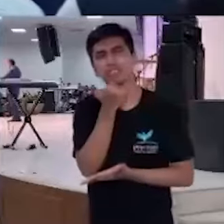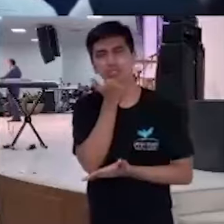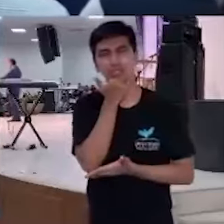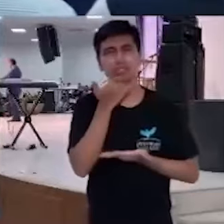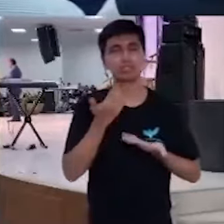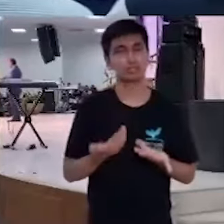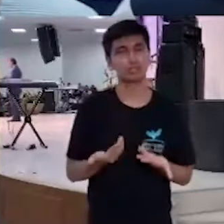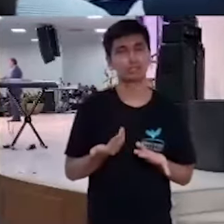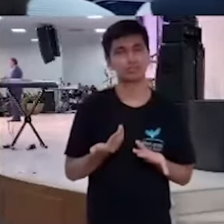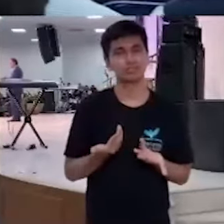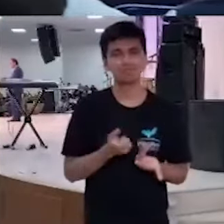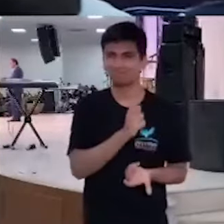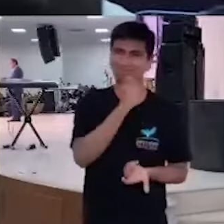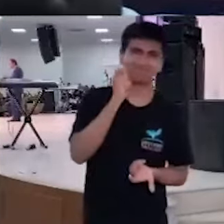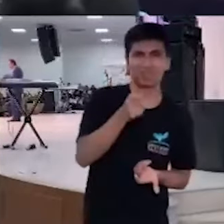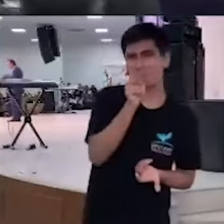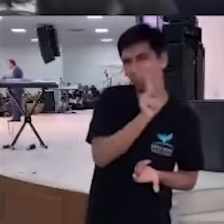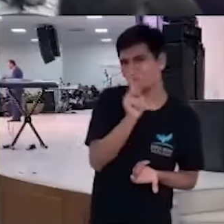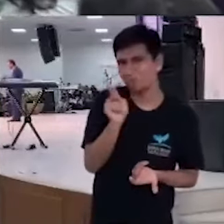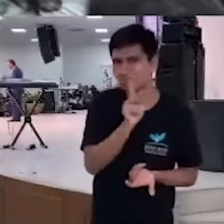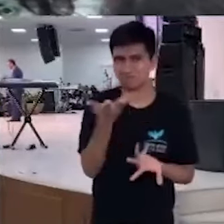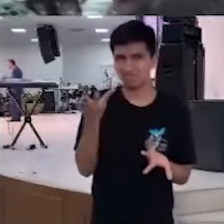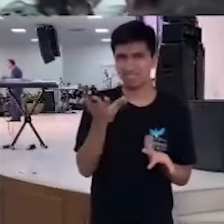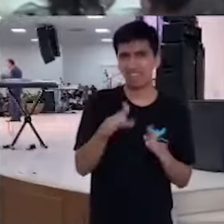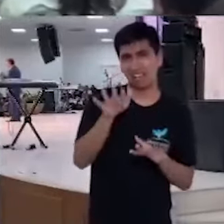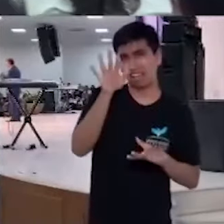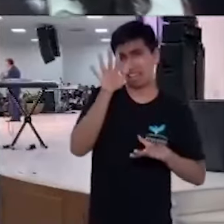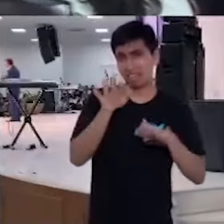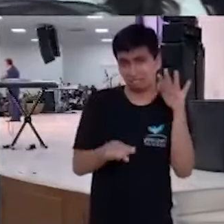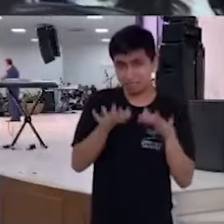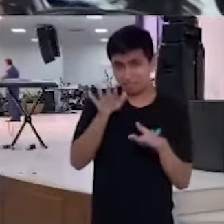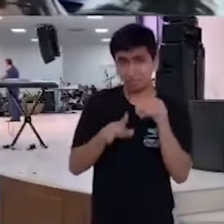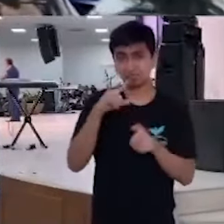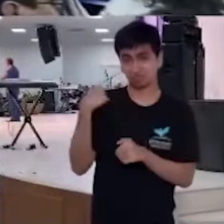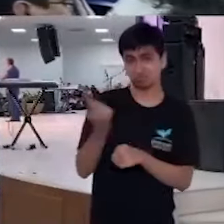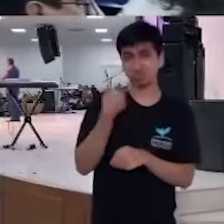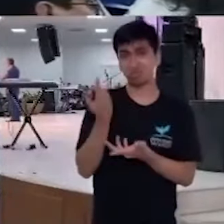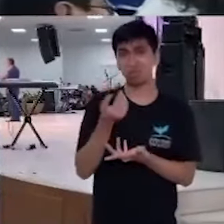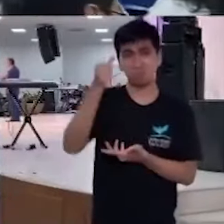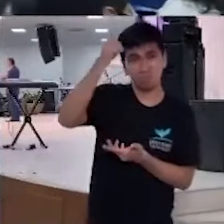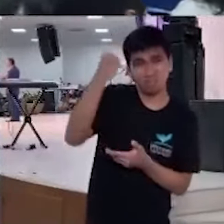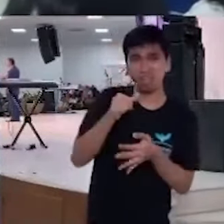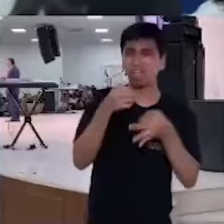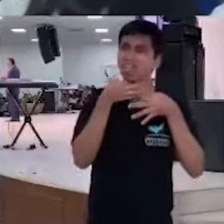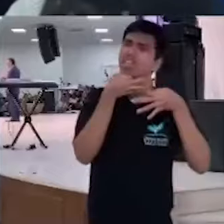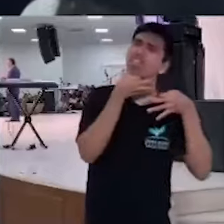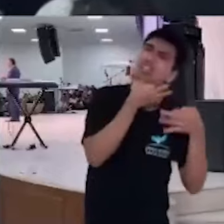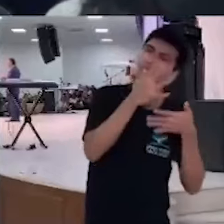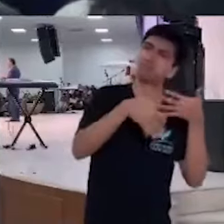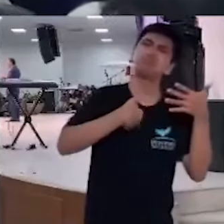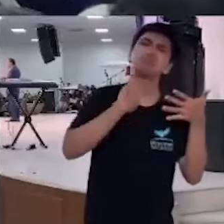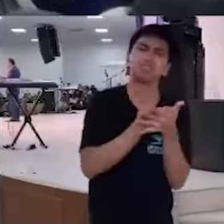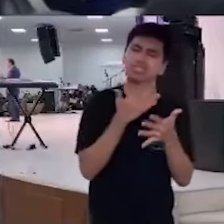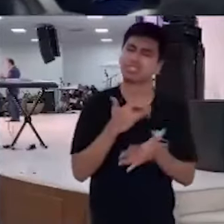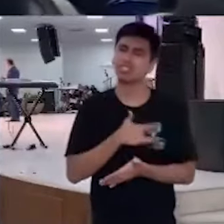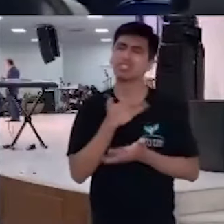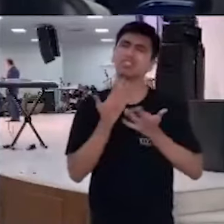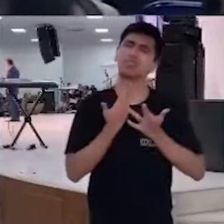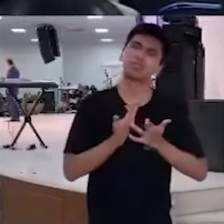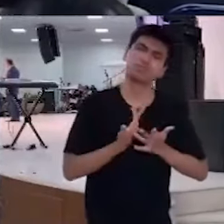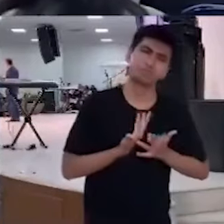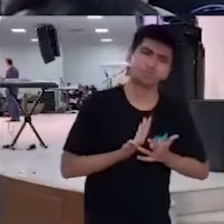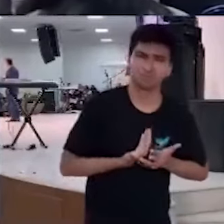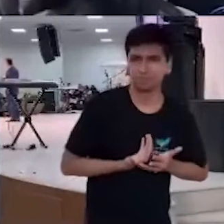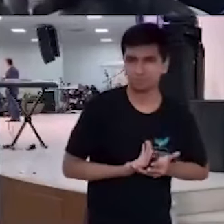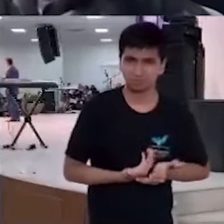incluso después de fallar, rendir cuentas puede traer restauración a la persona que ha caído. Claro que lo mejor